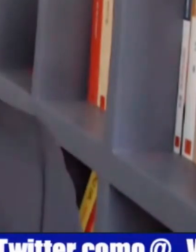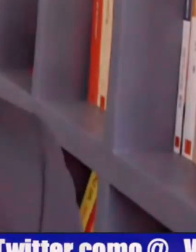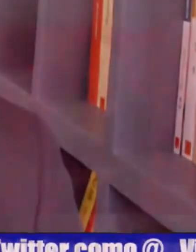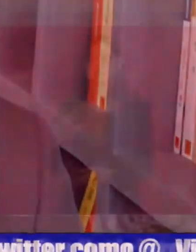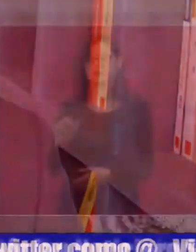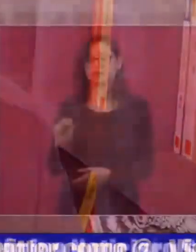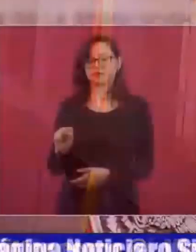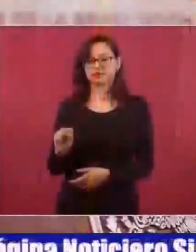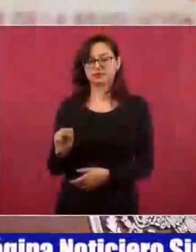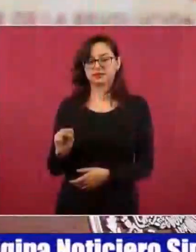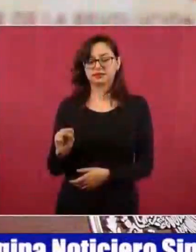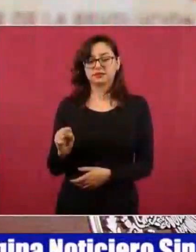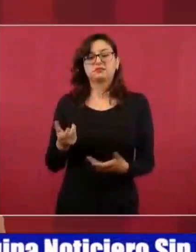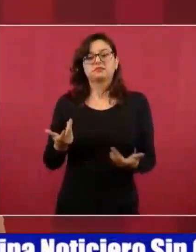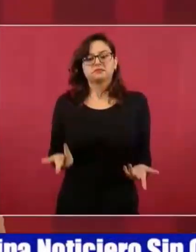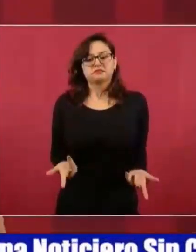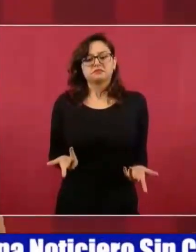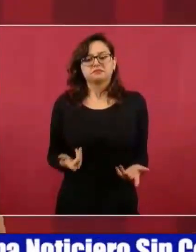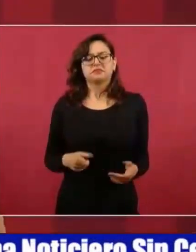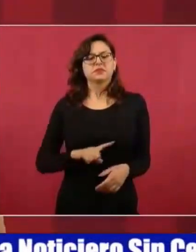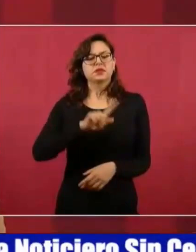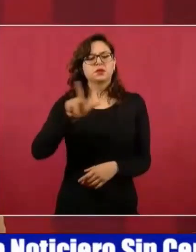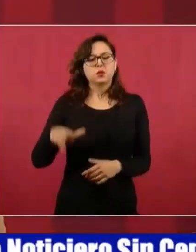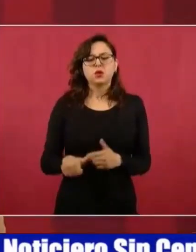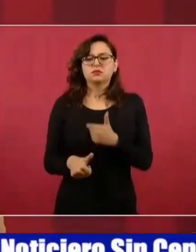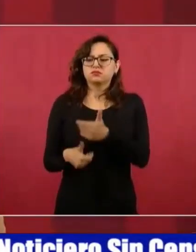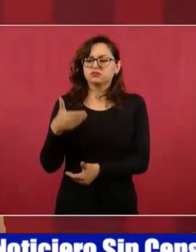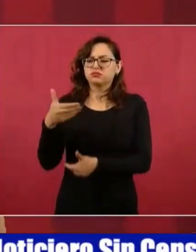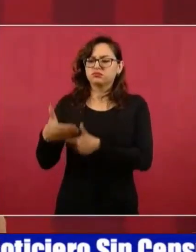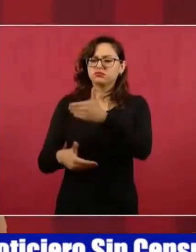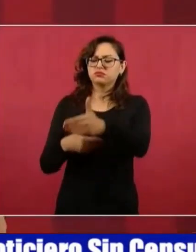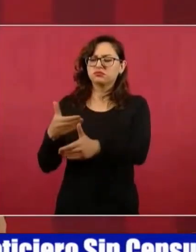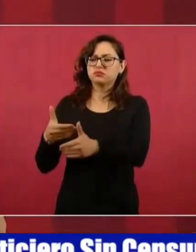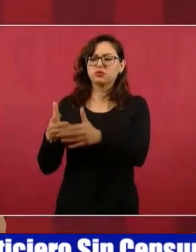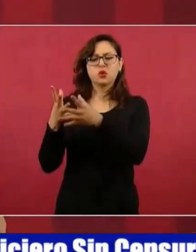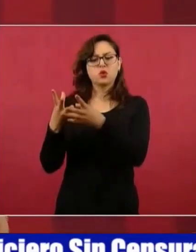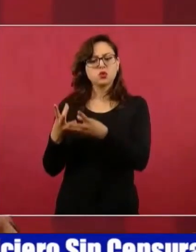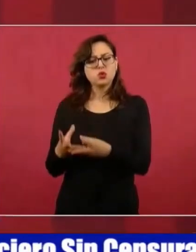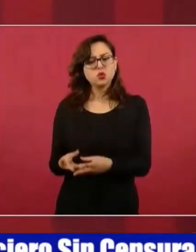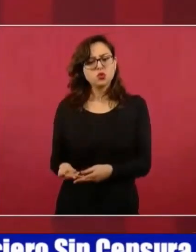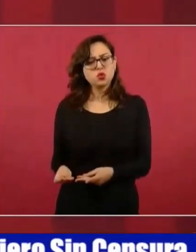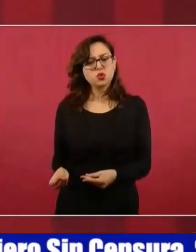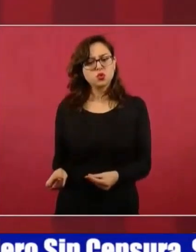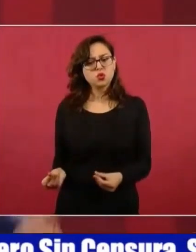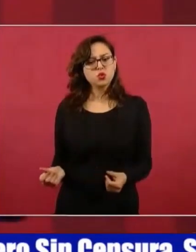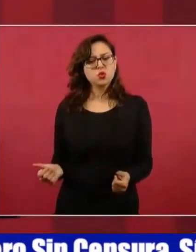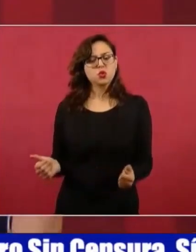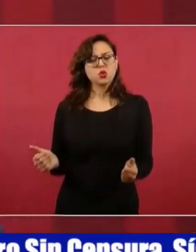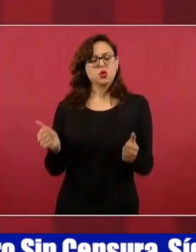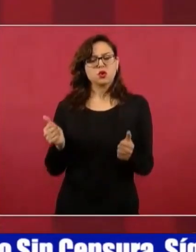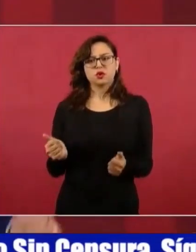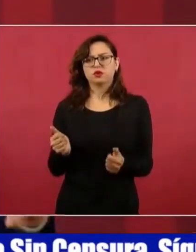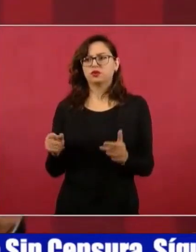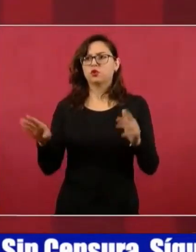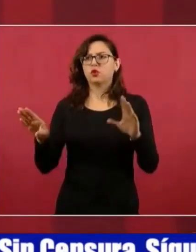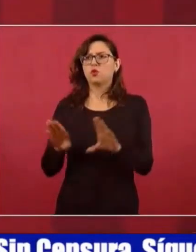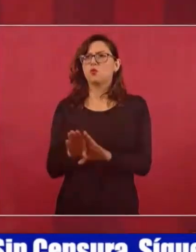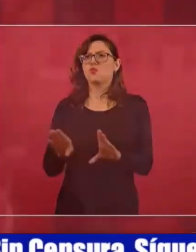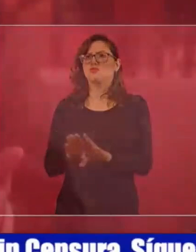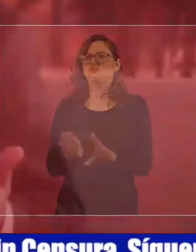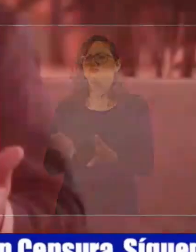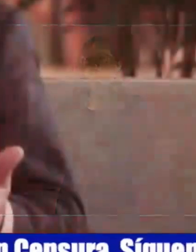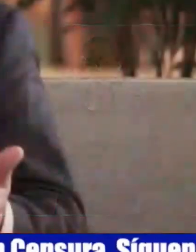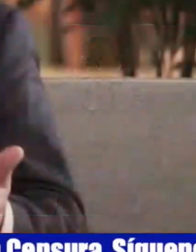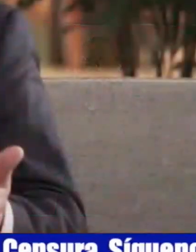problema, incluso arrebatándole la estafeta, hay que decirlo claramente, a Lula da Silva. Lula da Silva se encargó en algún momento